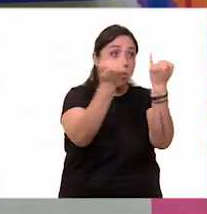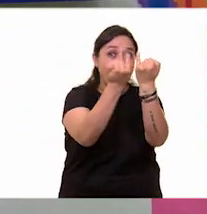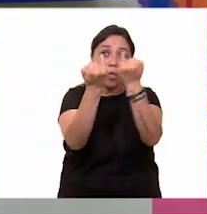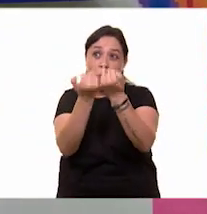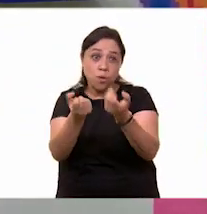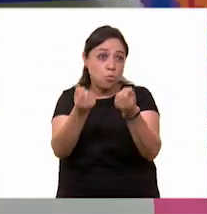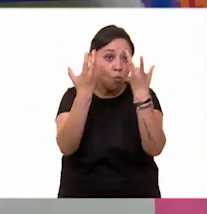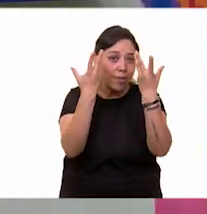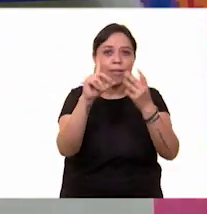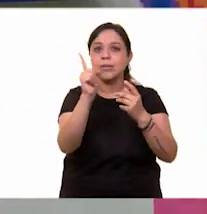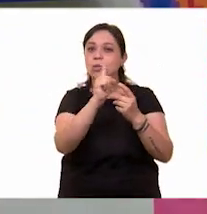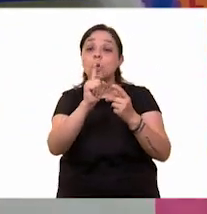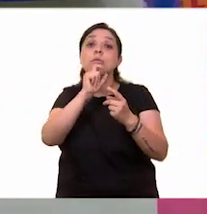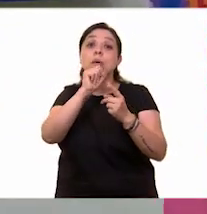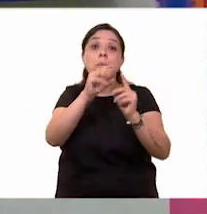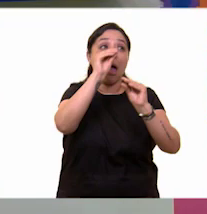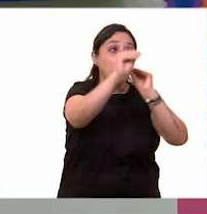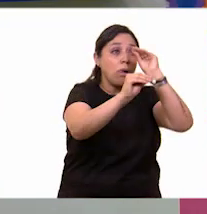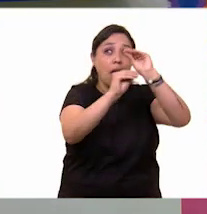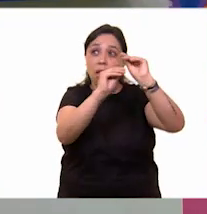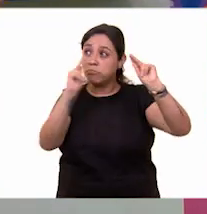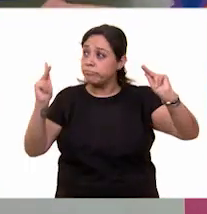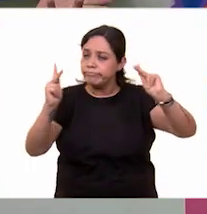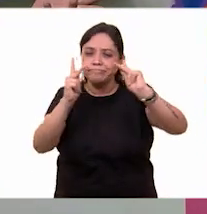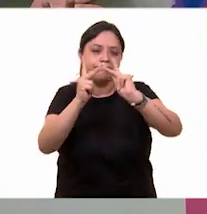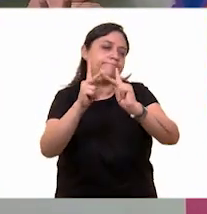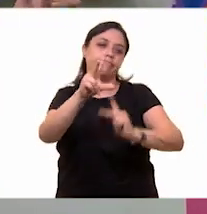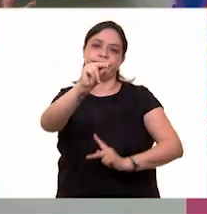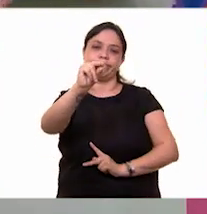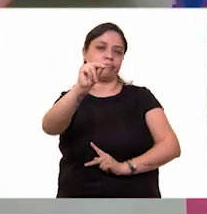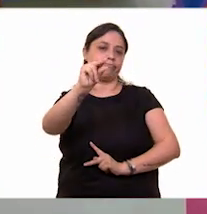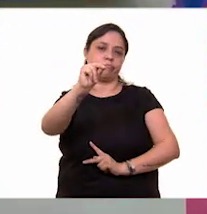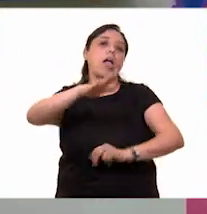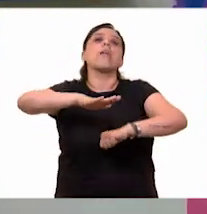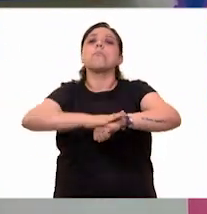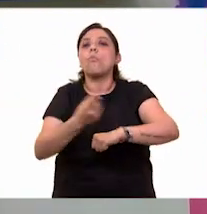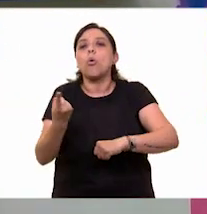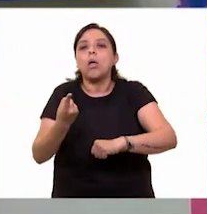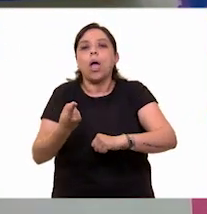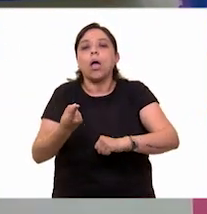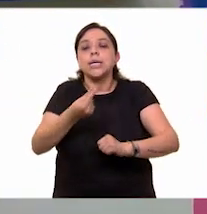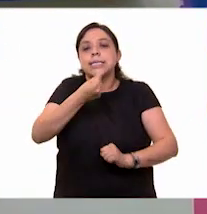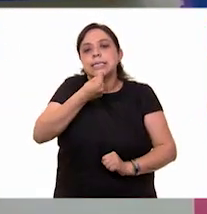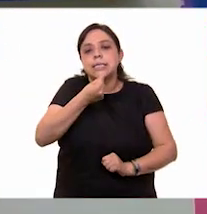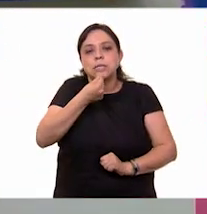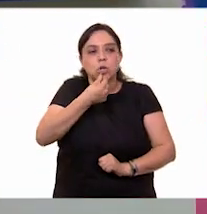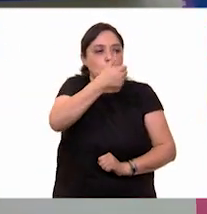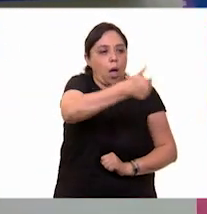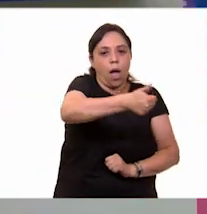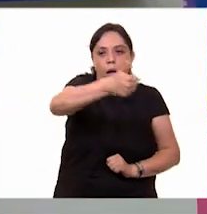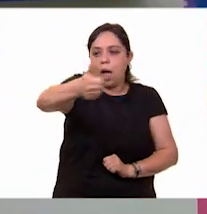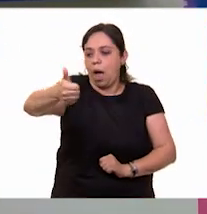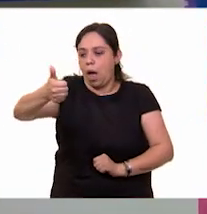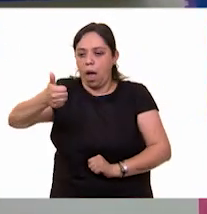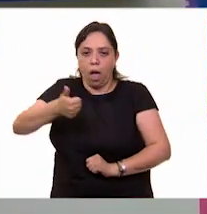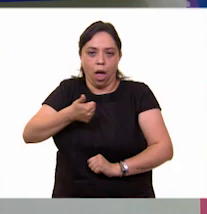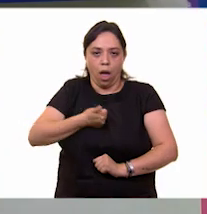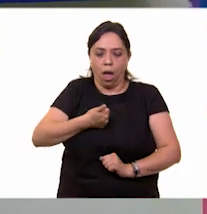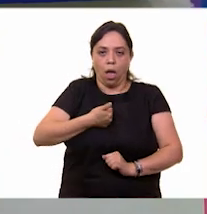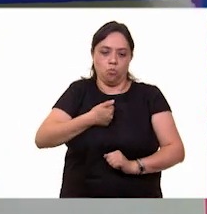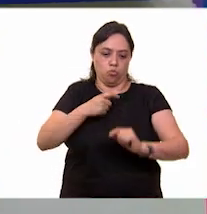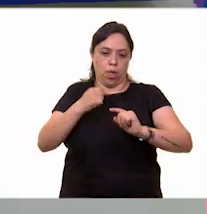y no están colocados de una forma exactamente igual. ¿Por qué? Pues porque cada niña, cada niño pensamos de una